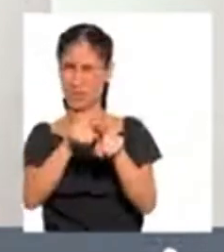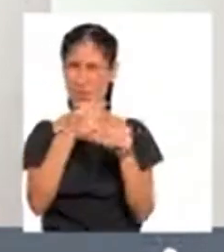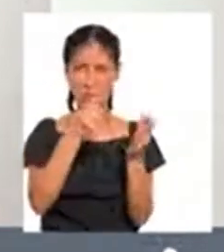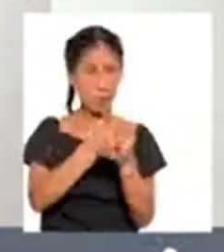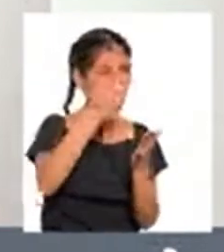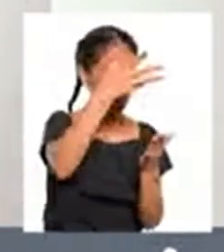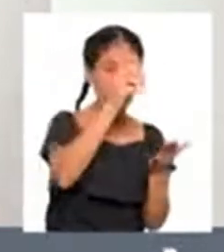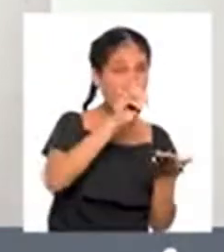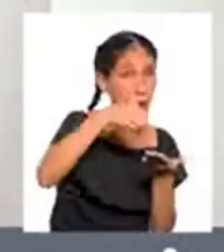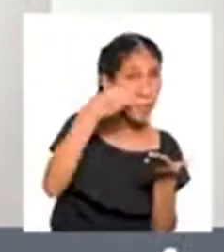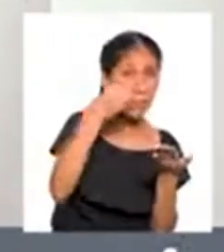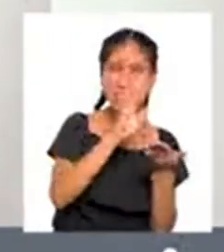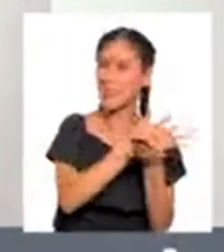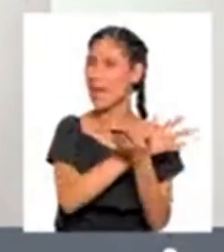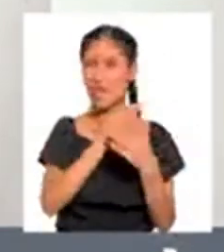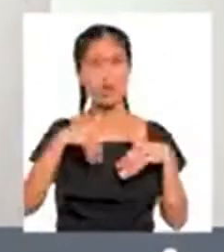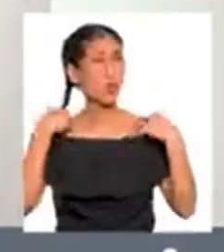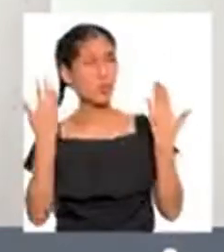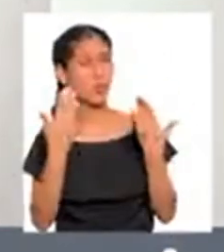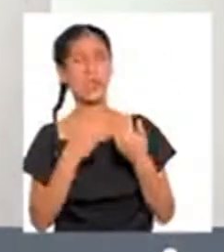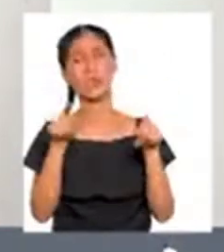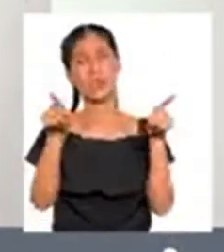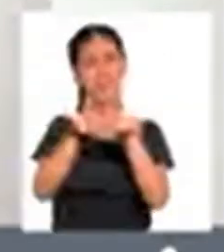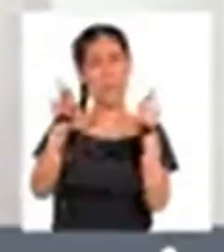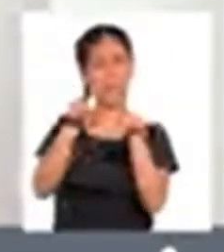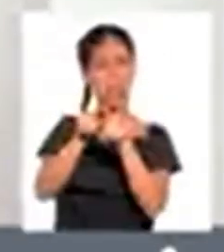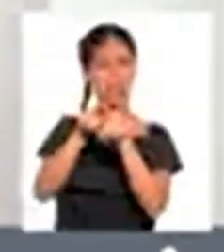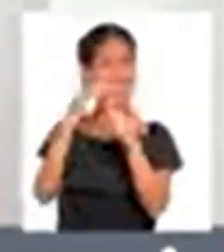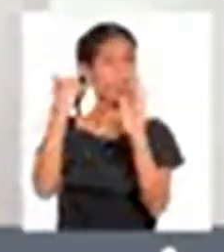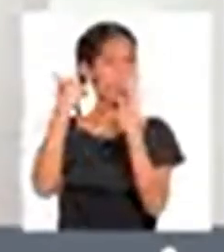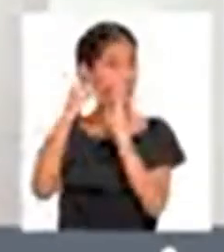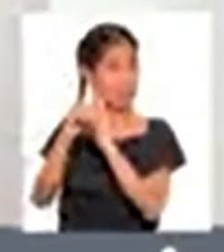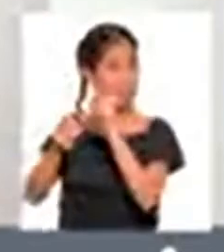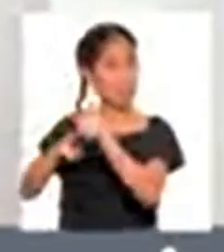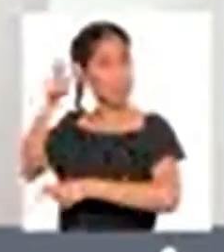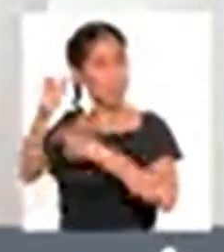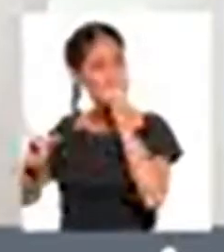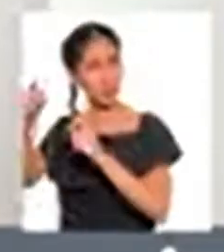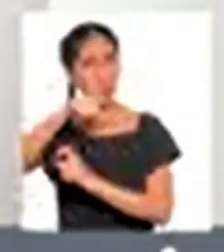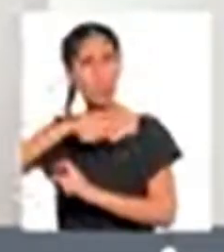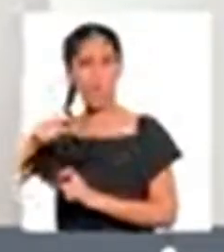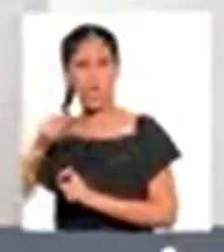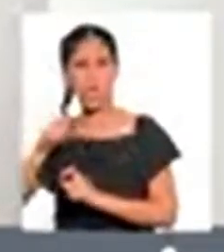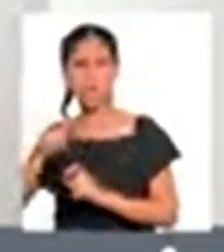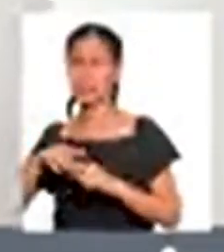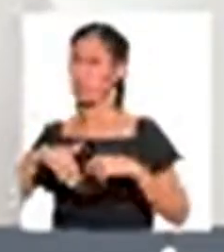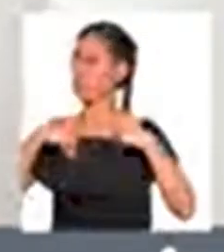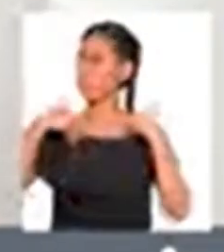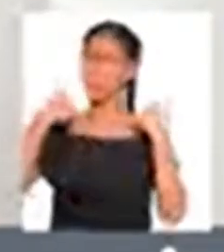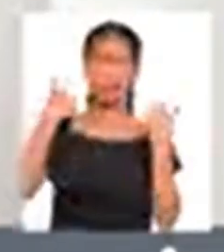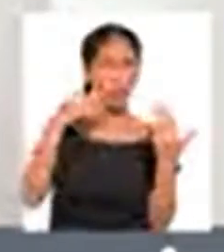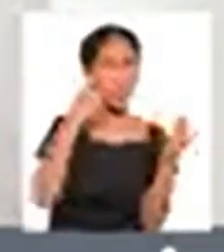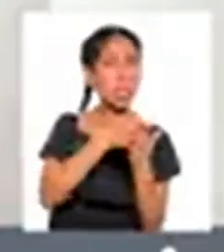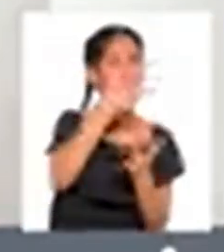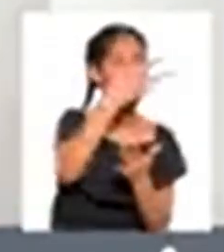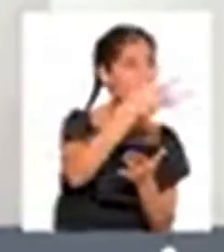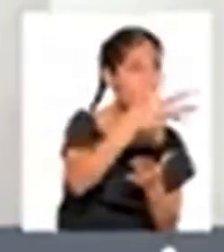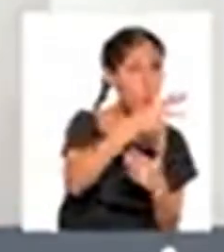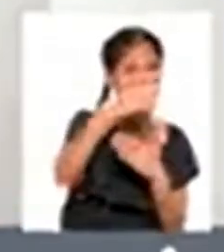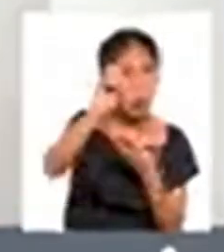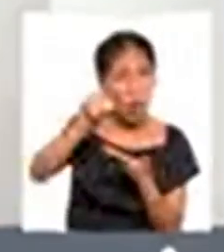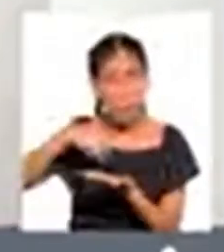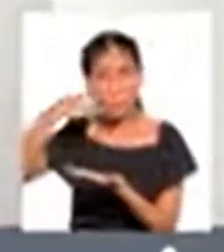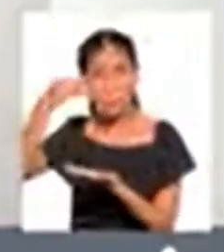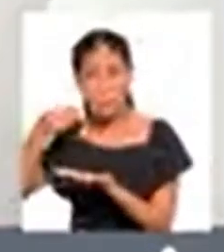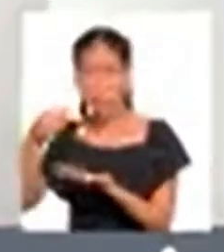en la capacidad de adquirir en un mes los bienes necesarios para subsistir de forma adecuada, mientras